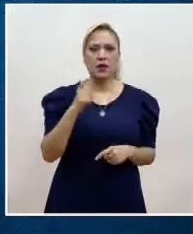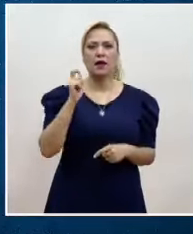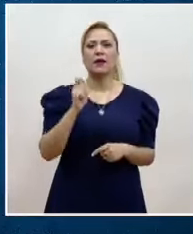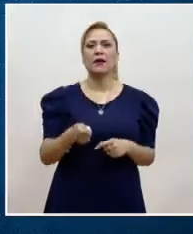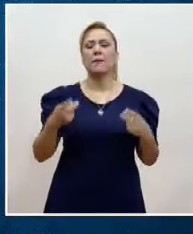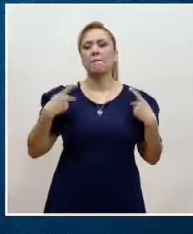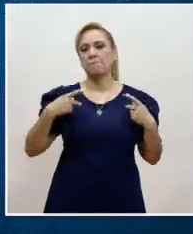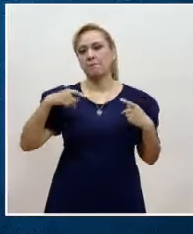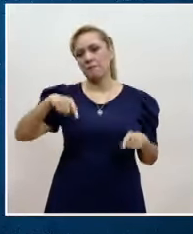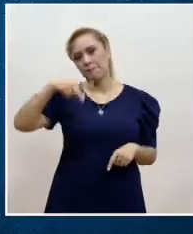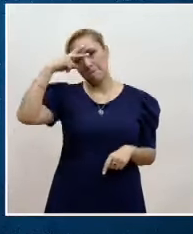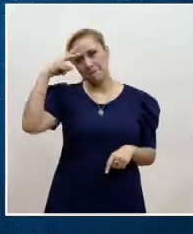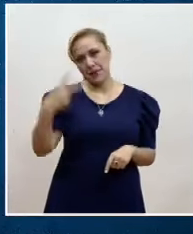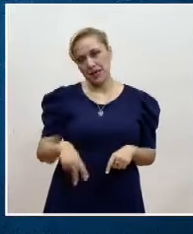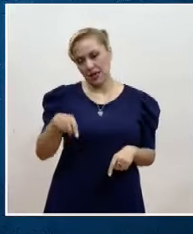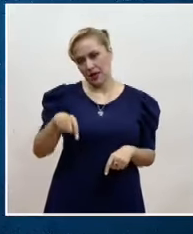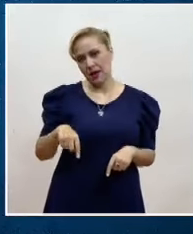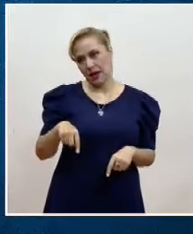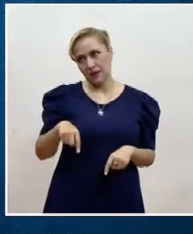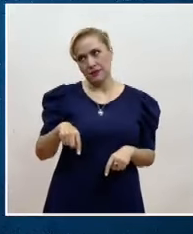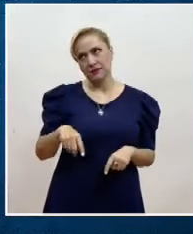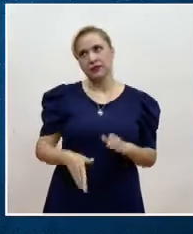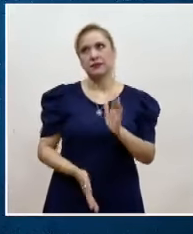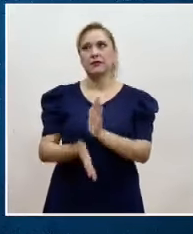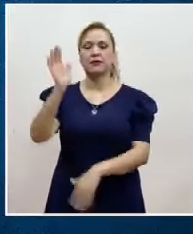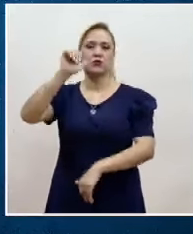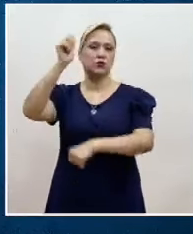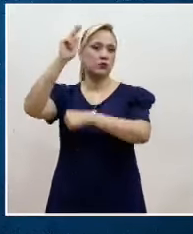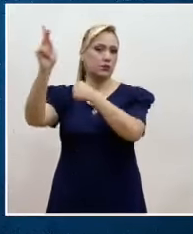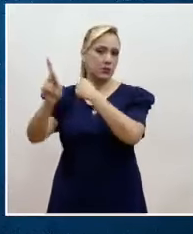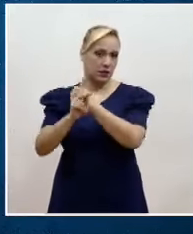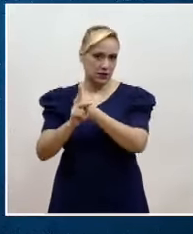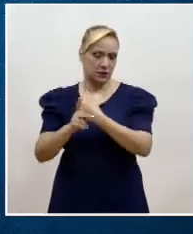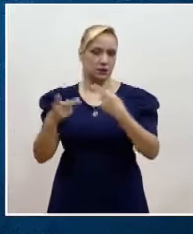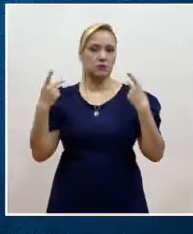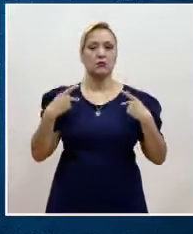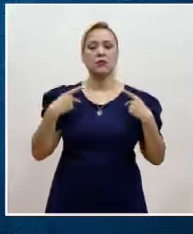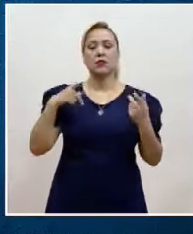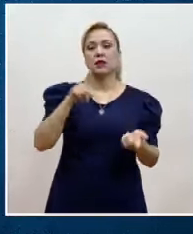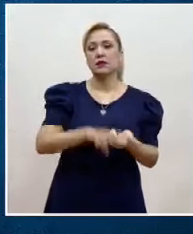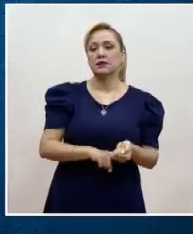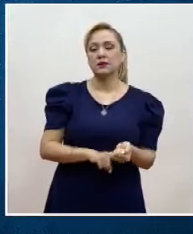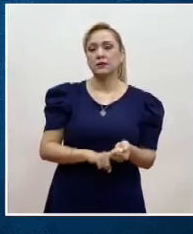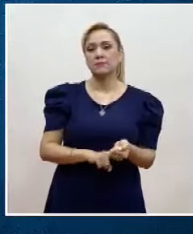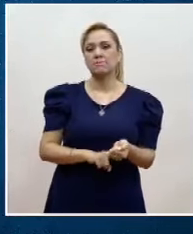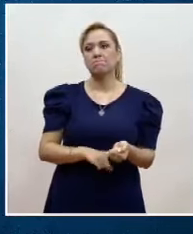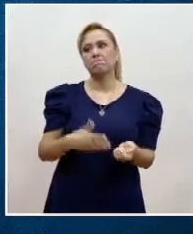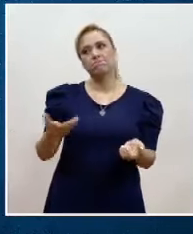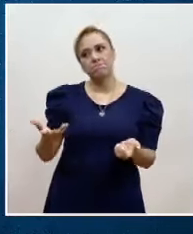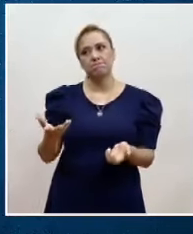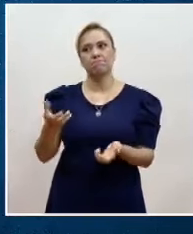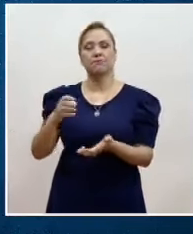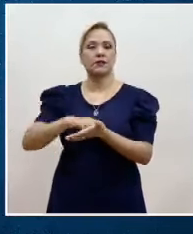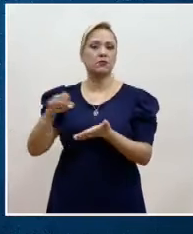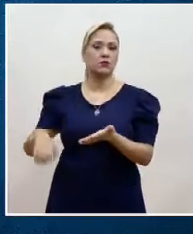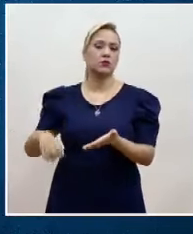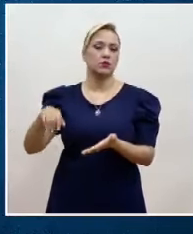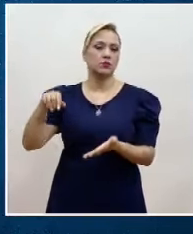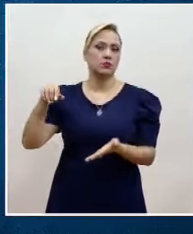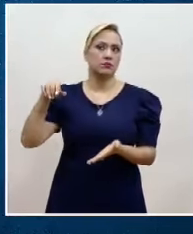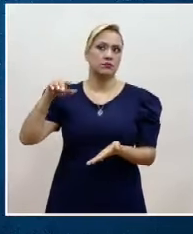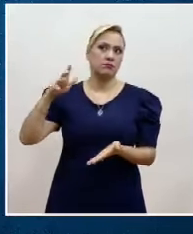personas mexicanas en el extranjero, ¿no? Personas que de hecho por su situación de interseccionalidad, porque claro que no es lo mismo una persona mexicana